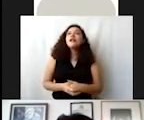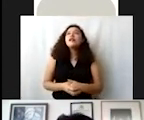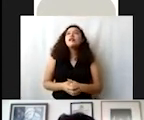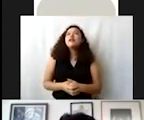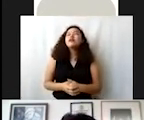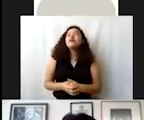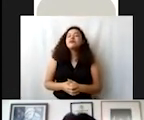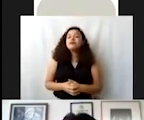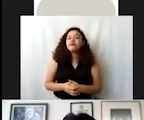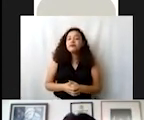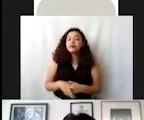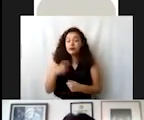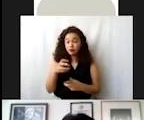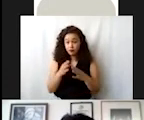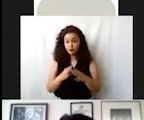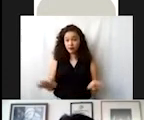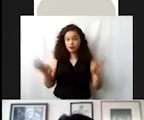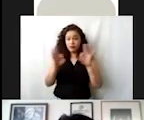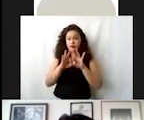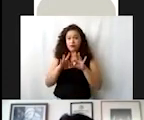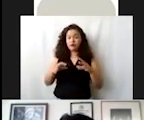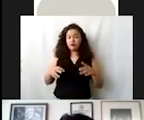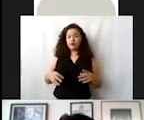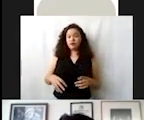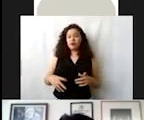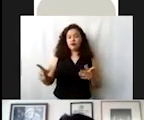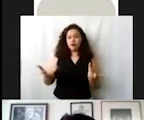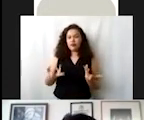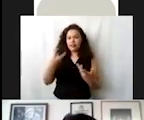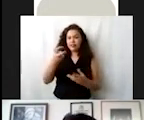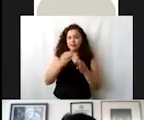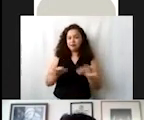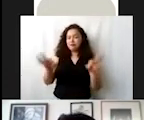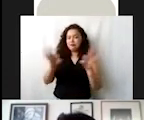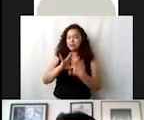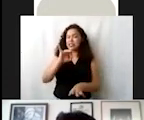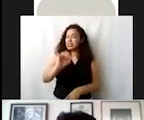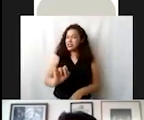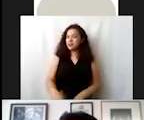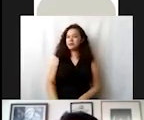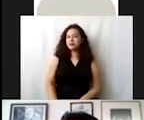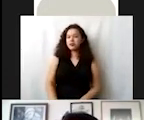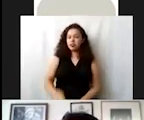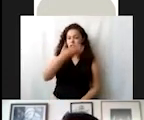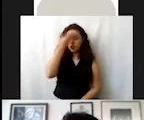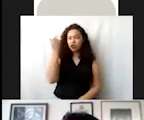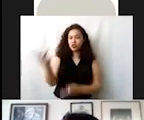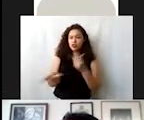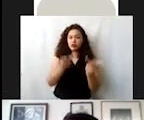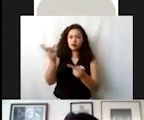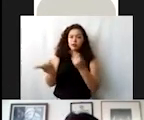entonces sí es trascendental esta parte, ¿no? No sé si tengamos algunas